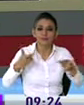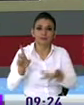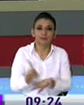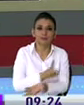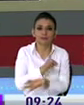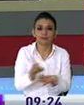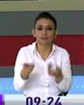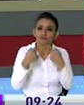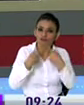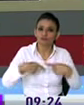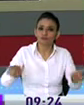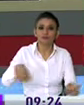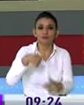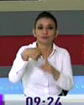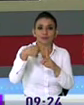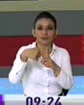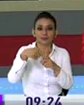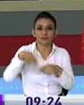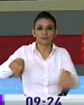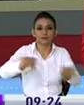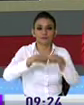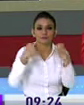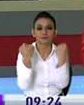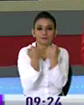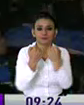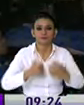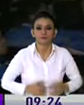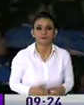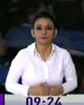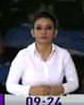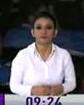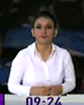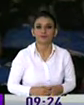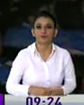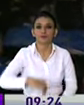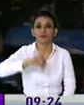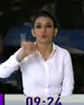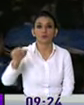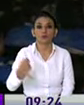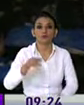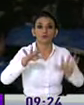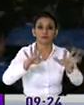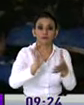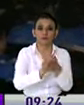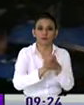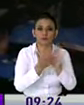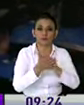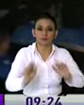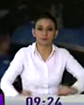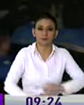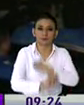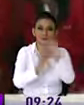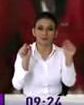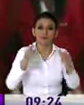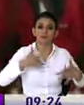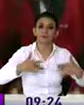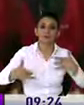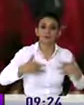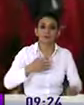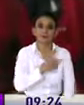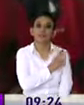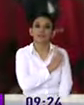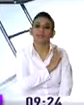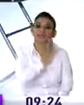un mensaje positivo para la sociedad. La mañana de este jueves 9 de noviembre, el Teatro de la Universidad Central estuvo lleno